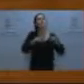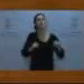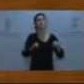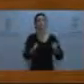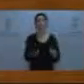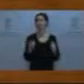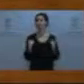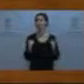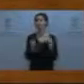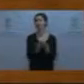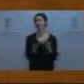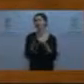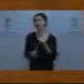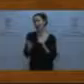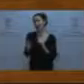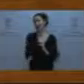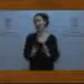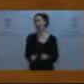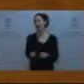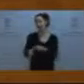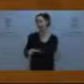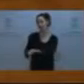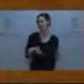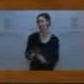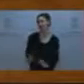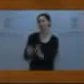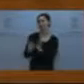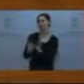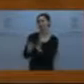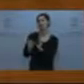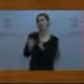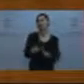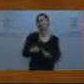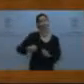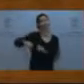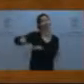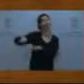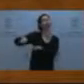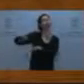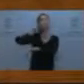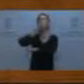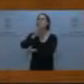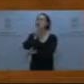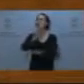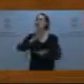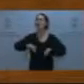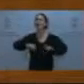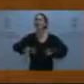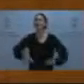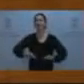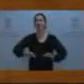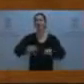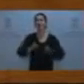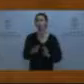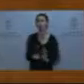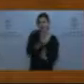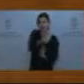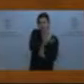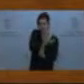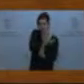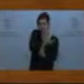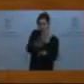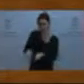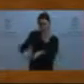del menor que hacía meses había sido entregado a su madre biológica de Oviedo y separado de su familia de preadopción. Desde